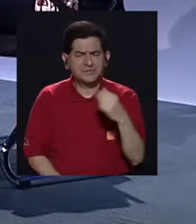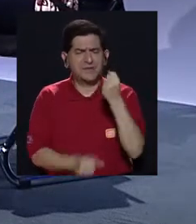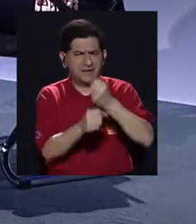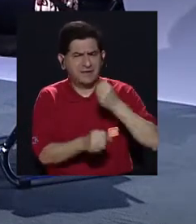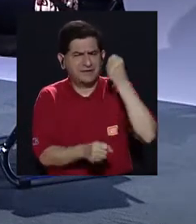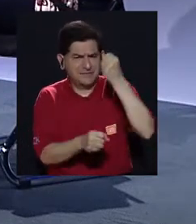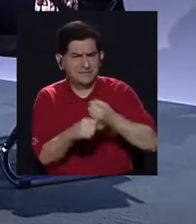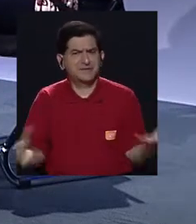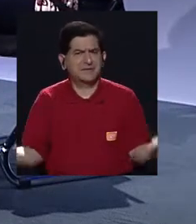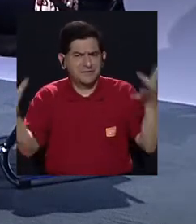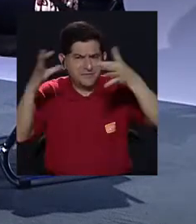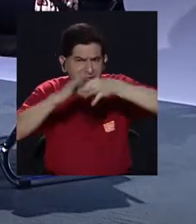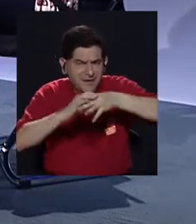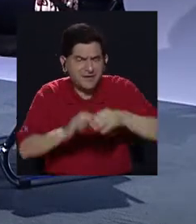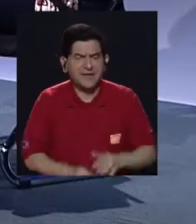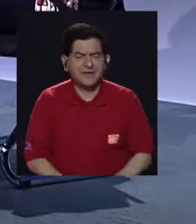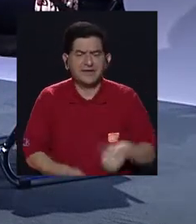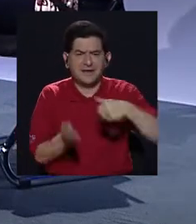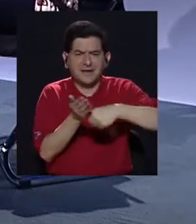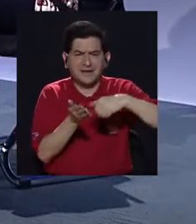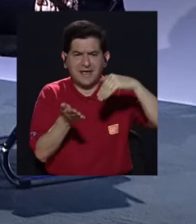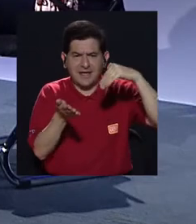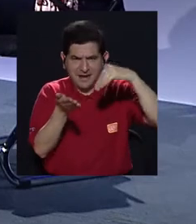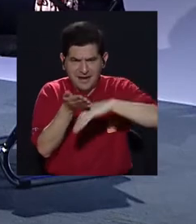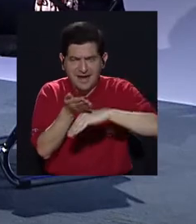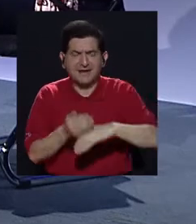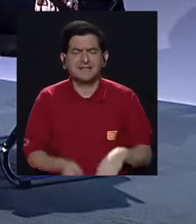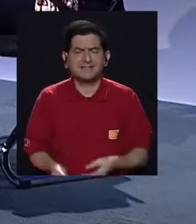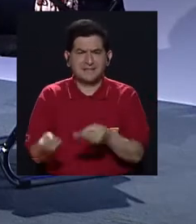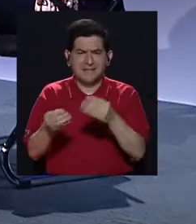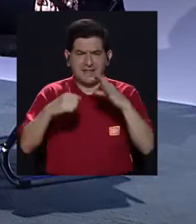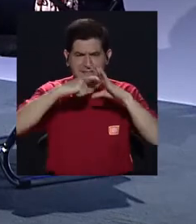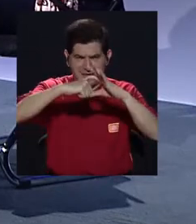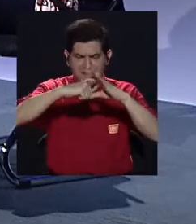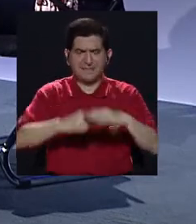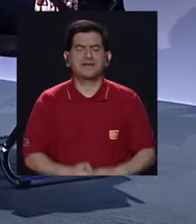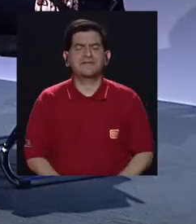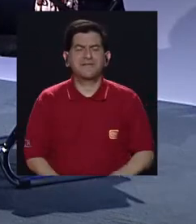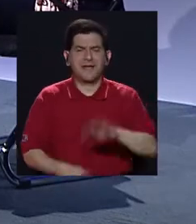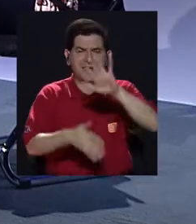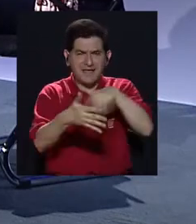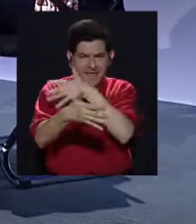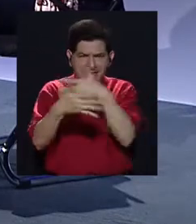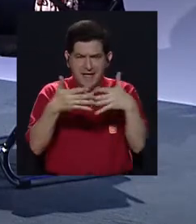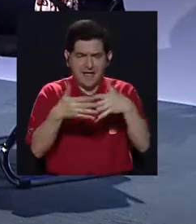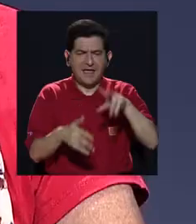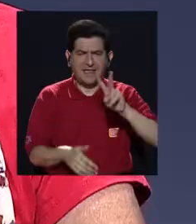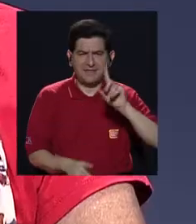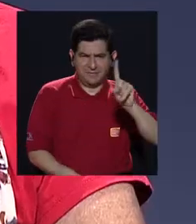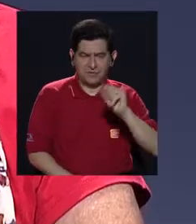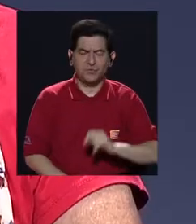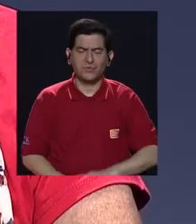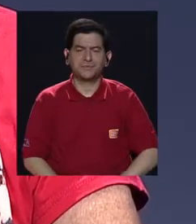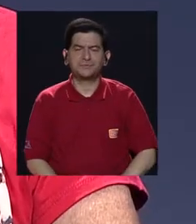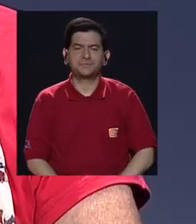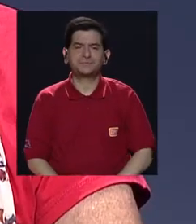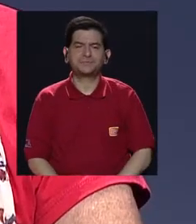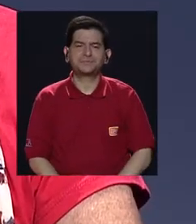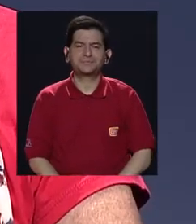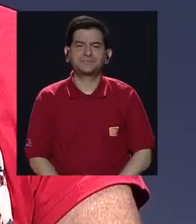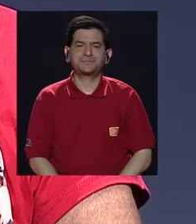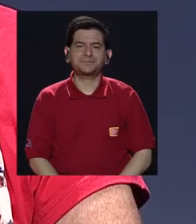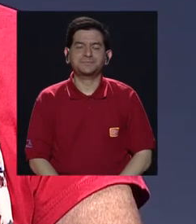laboral en relación a las cartas de la tierra y el trabajo de la agenda 21 bueno